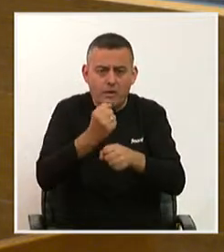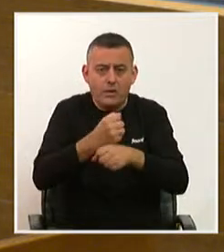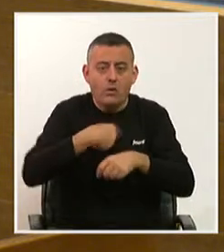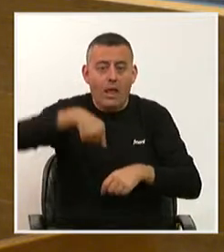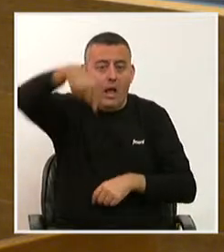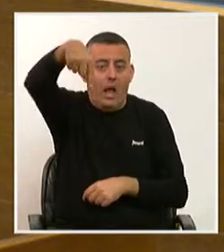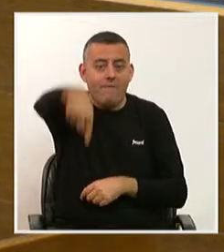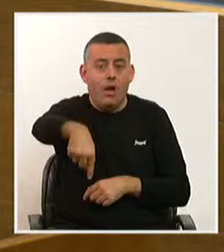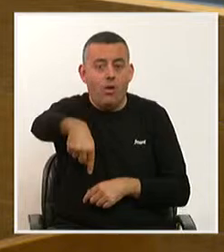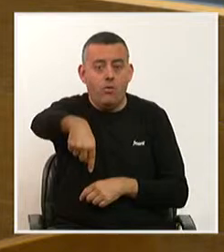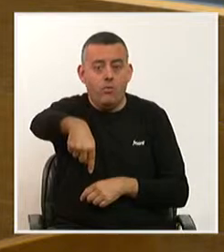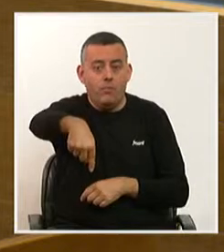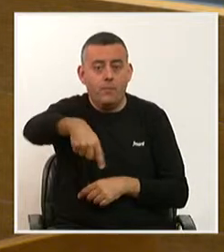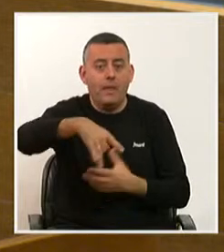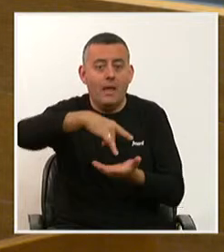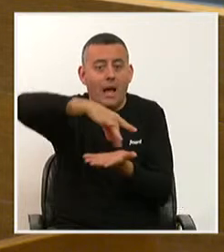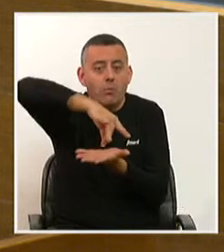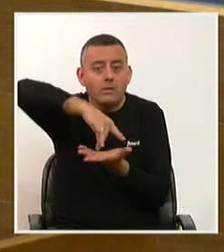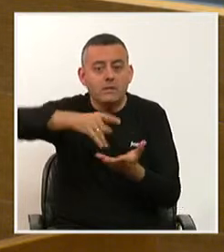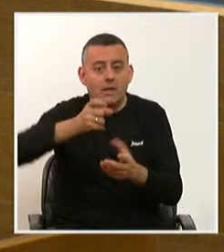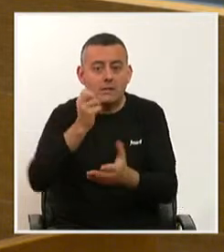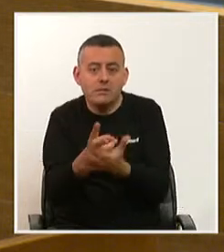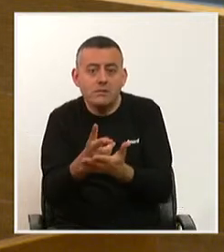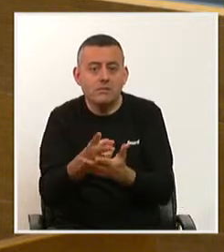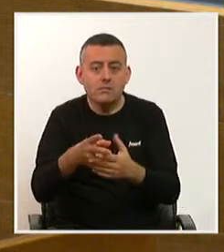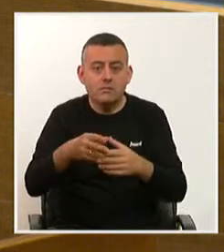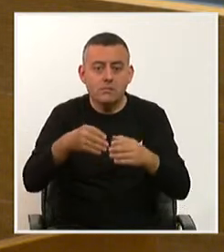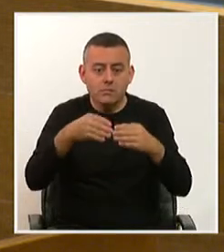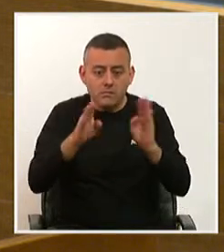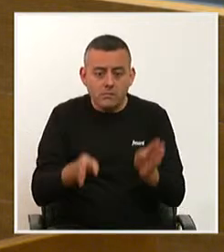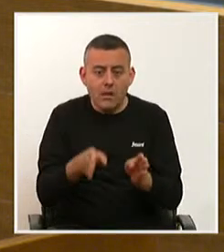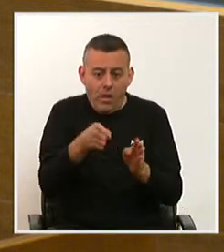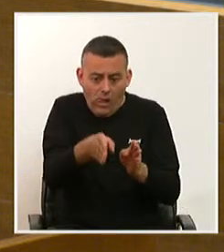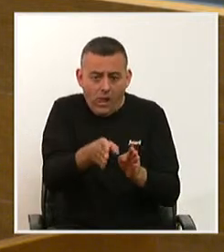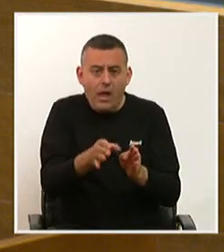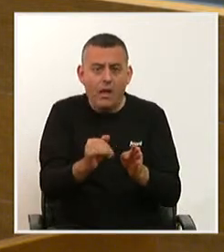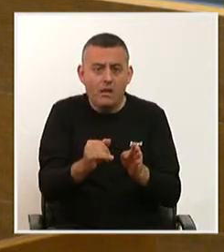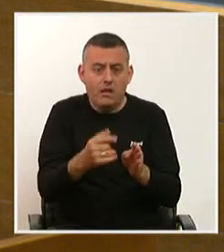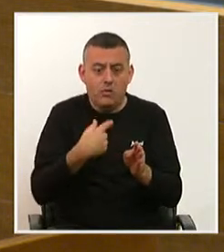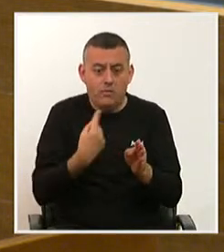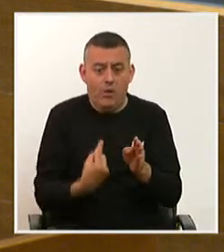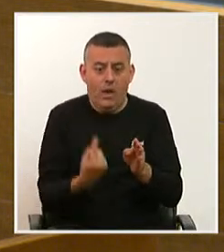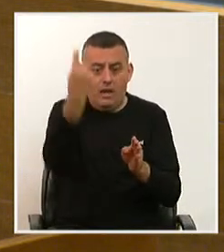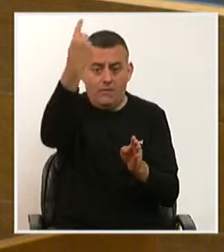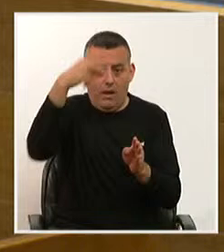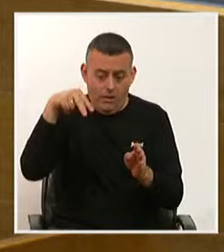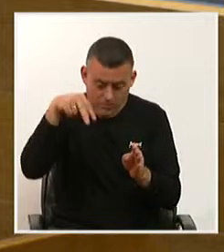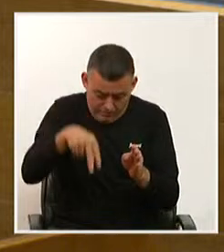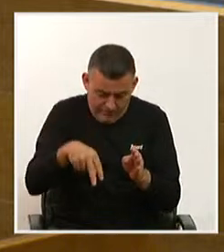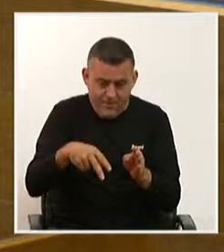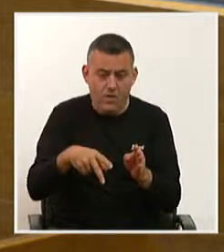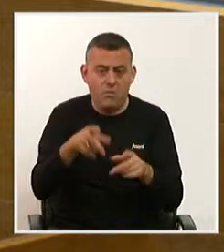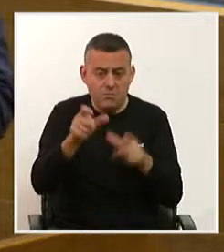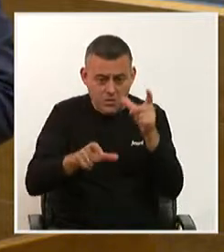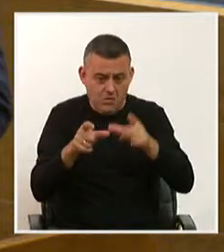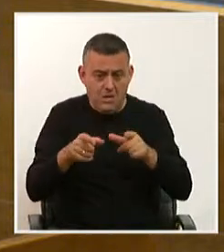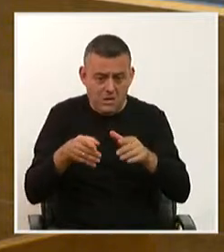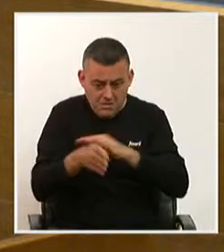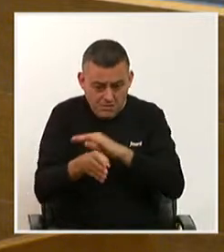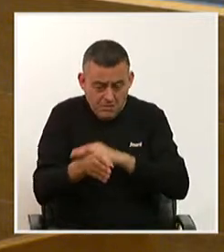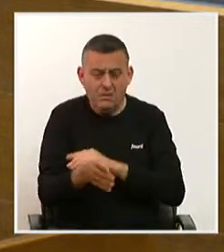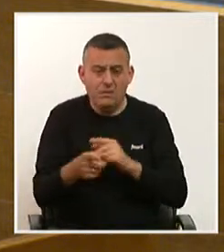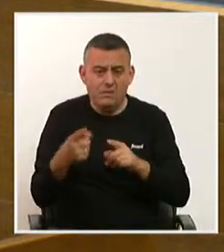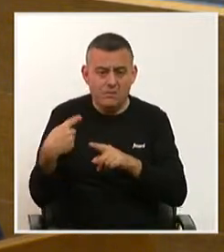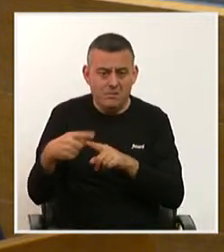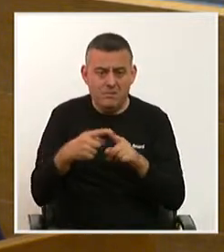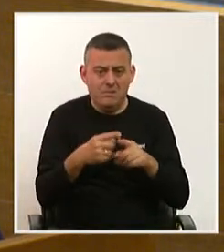genera allí veo la sensación de degradación de los barrios podemos verlo si hacemos un estudio las casas de